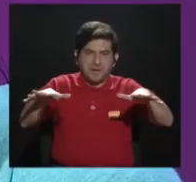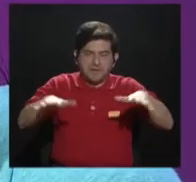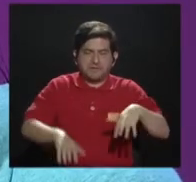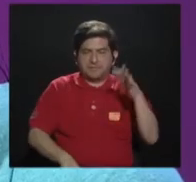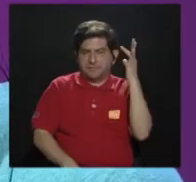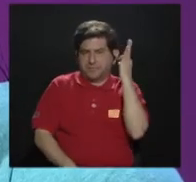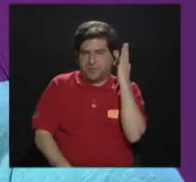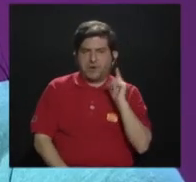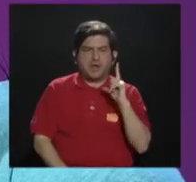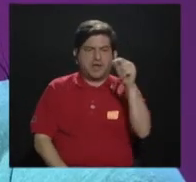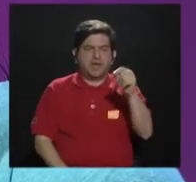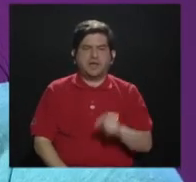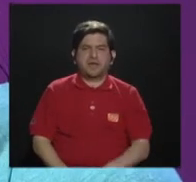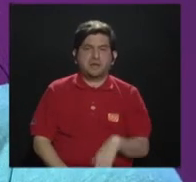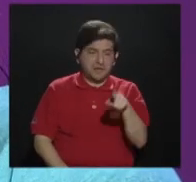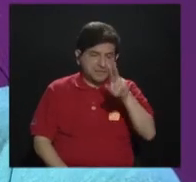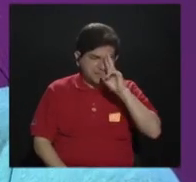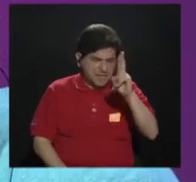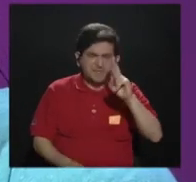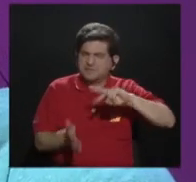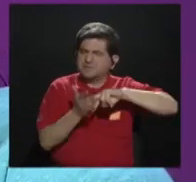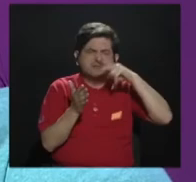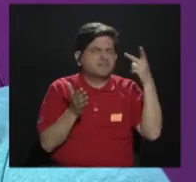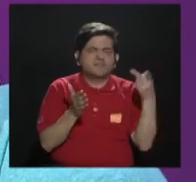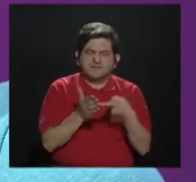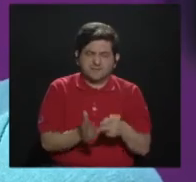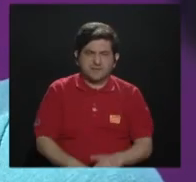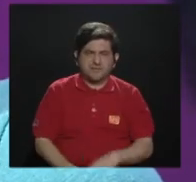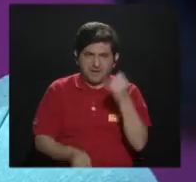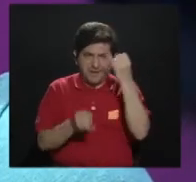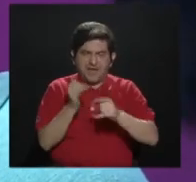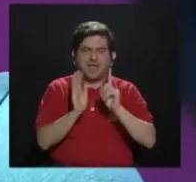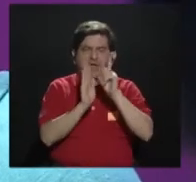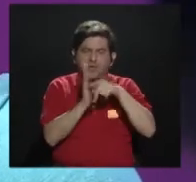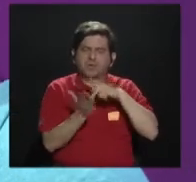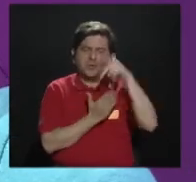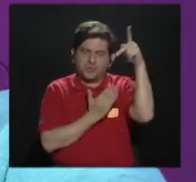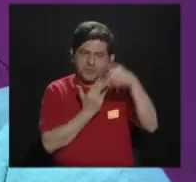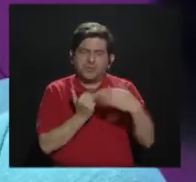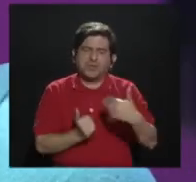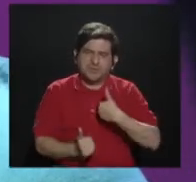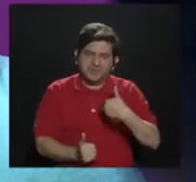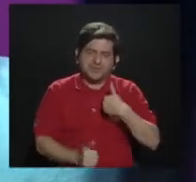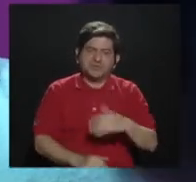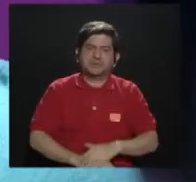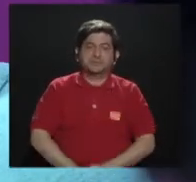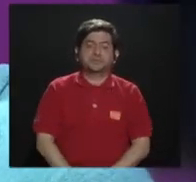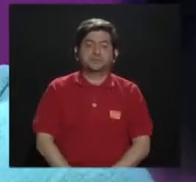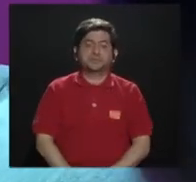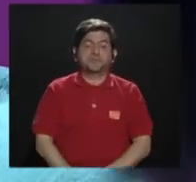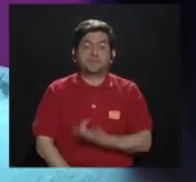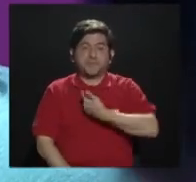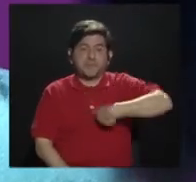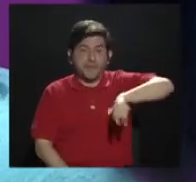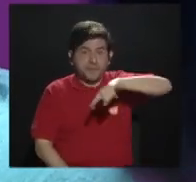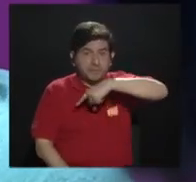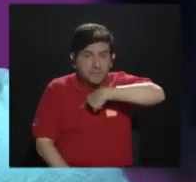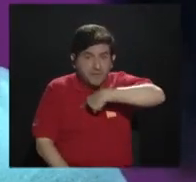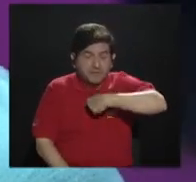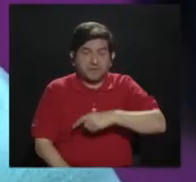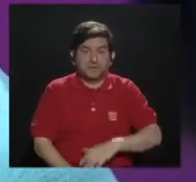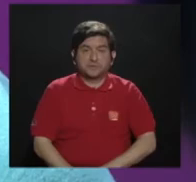Rurales? ¿Qué significa este reconocimiento en el último minutito del programa que nos queda? Para nosotras ha